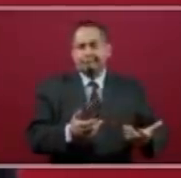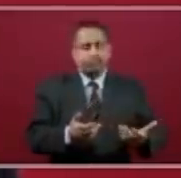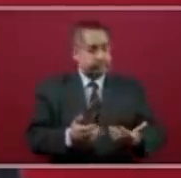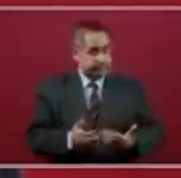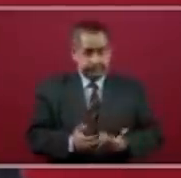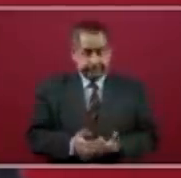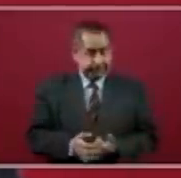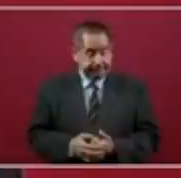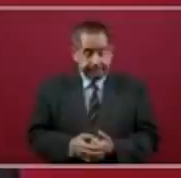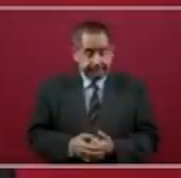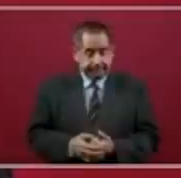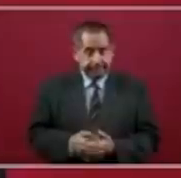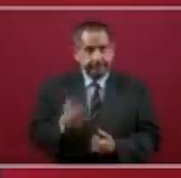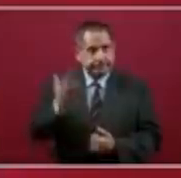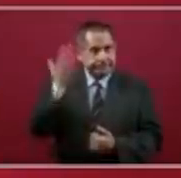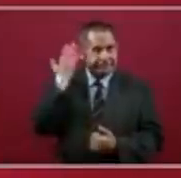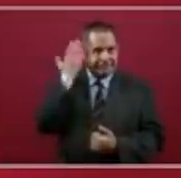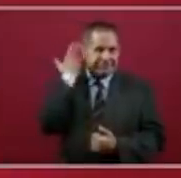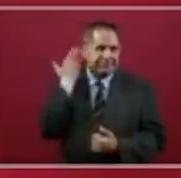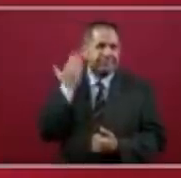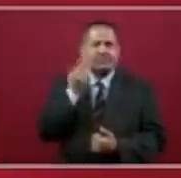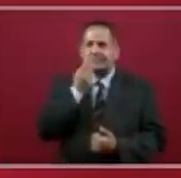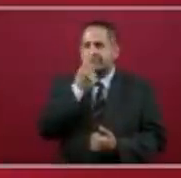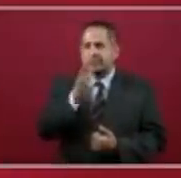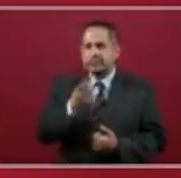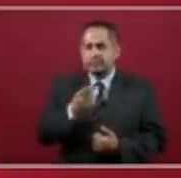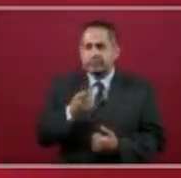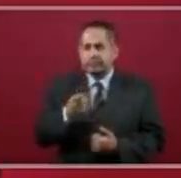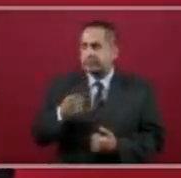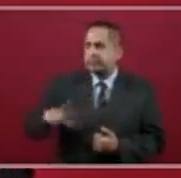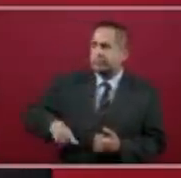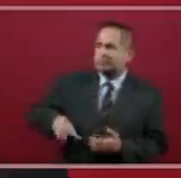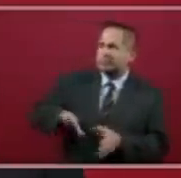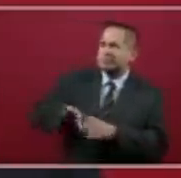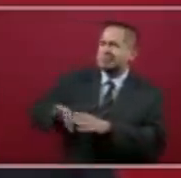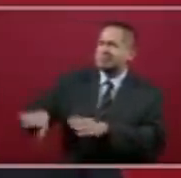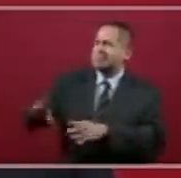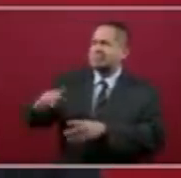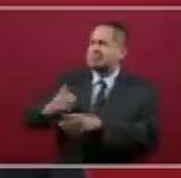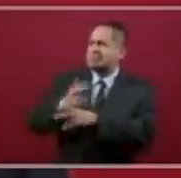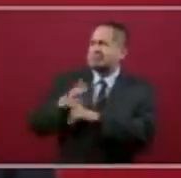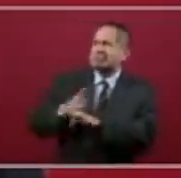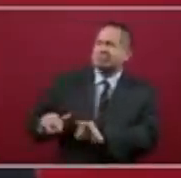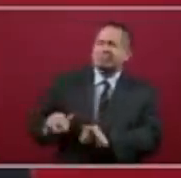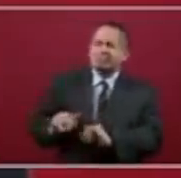Incluso se planteaba diluir al Estado,